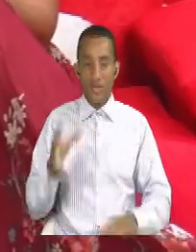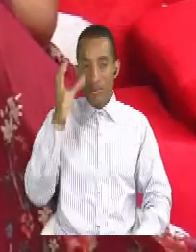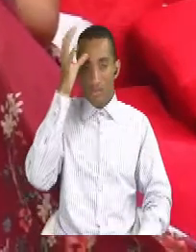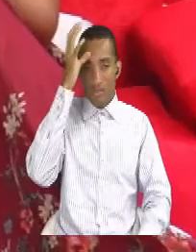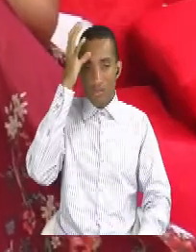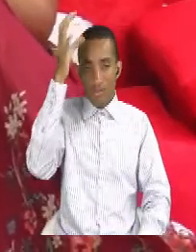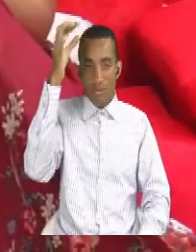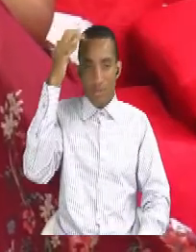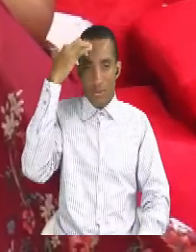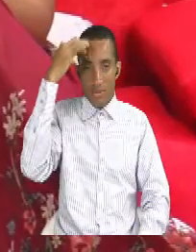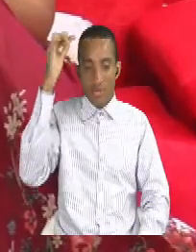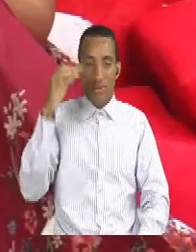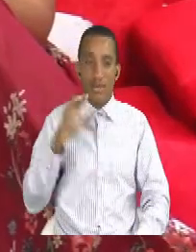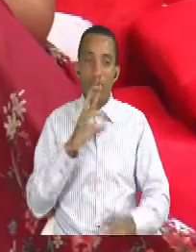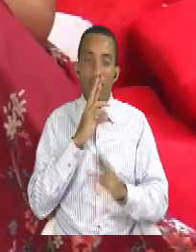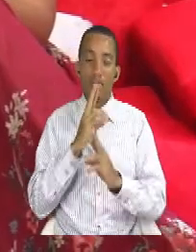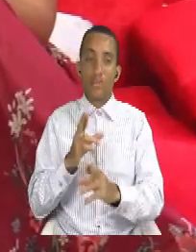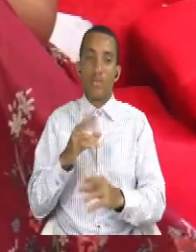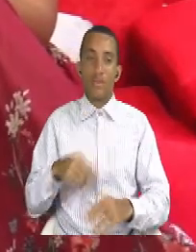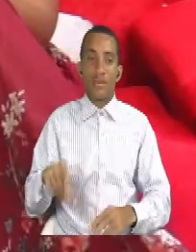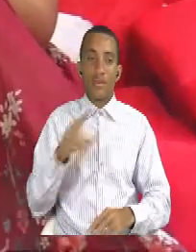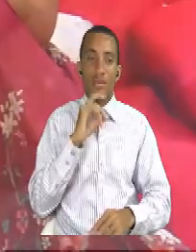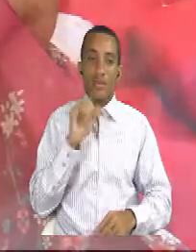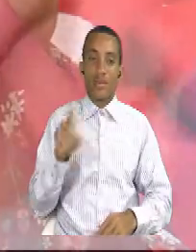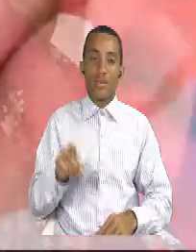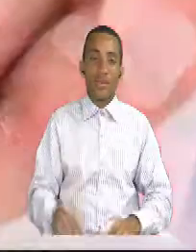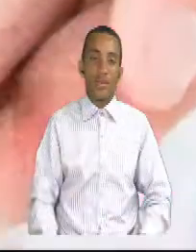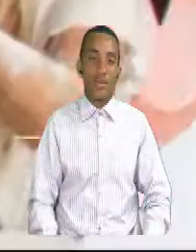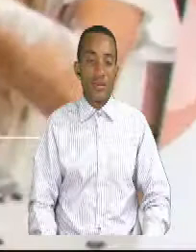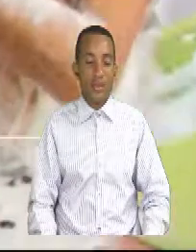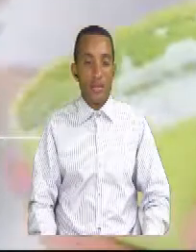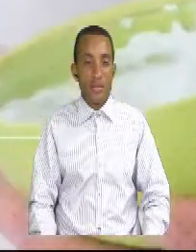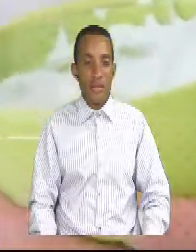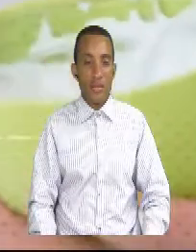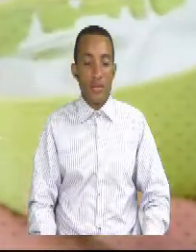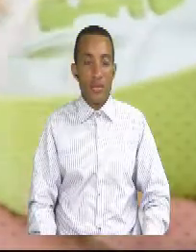le respondieron nuestros expertos a nuestros televidentes.